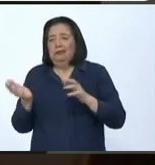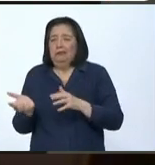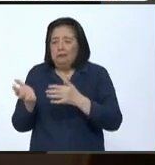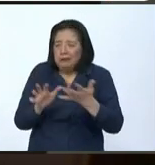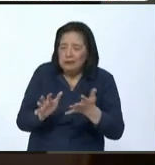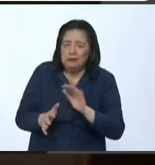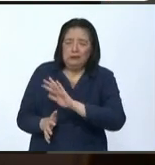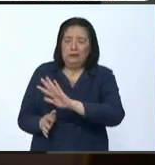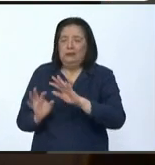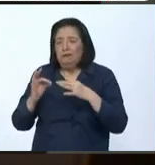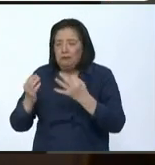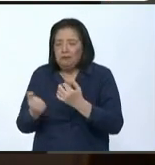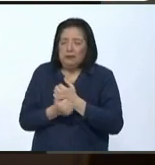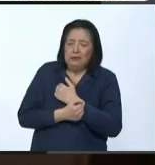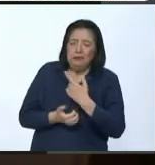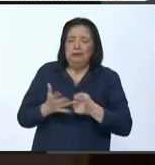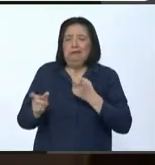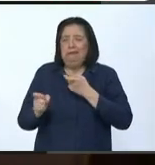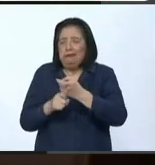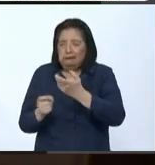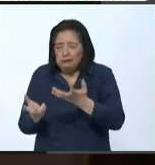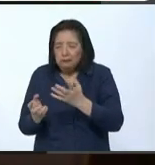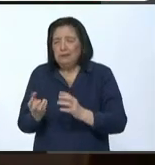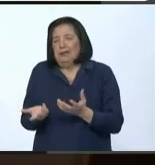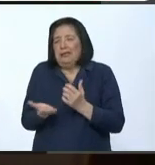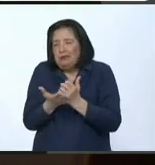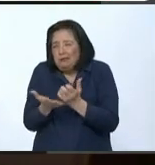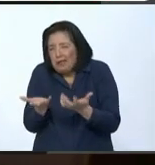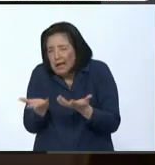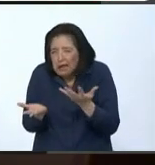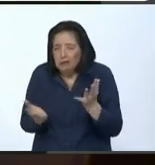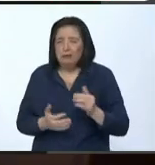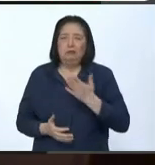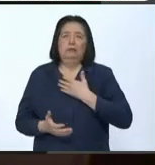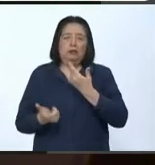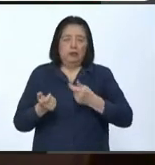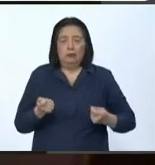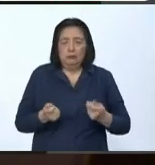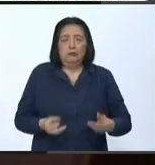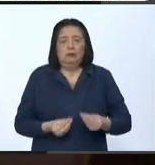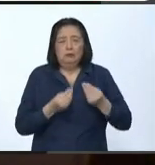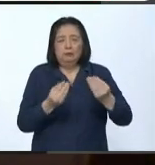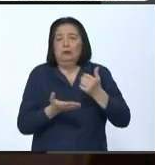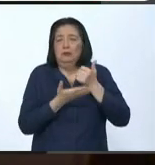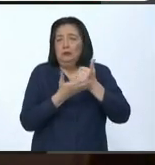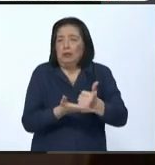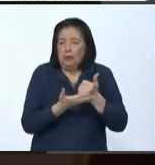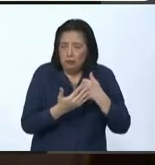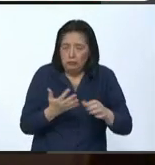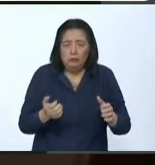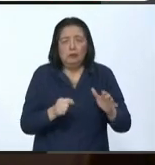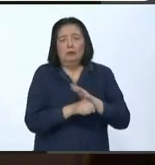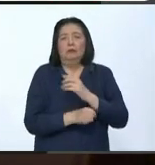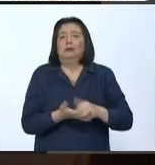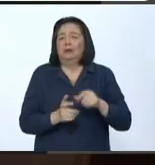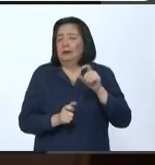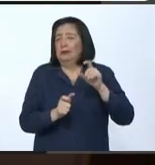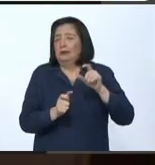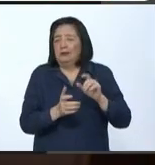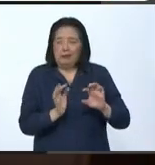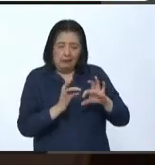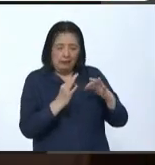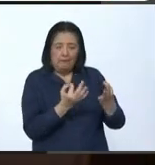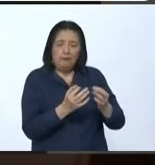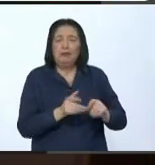queridos y las lesiones sufridas, mi gobierno dispuso una ayuda integral en favor de los deudos y